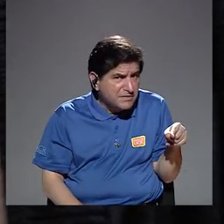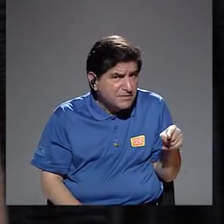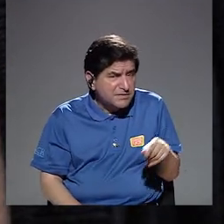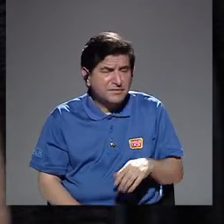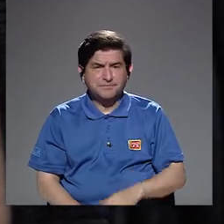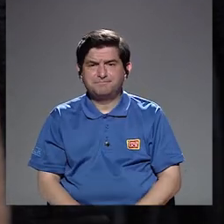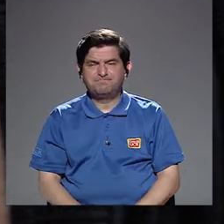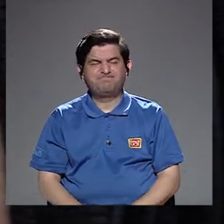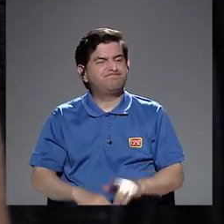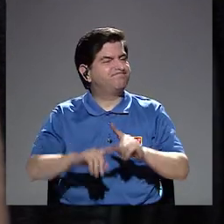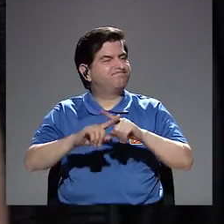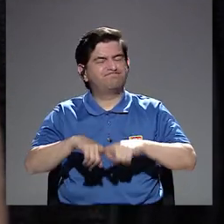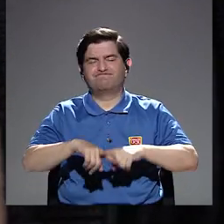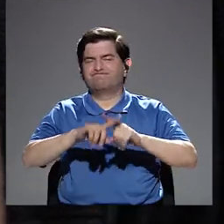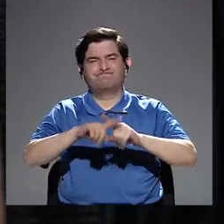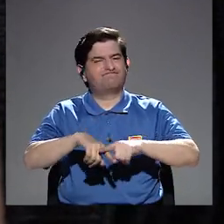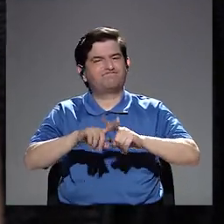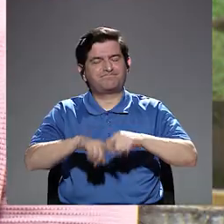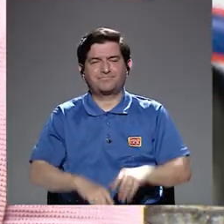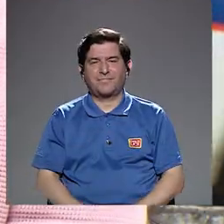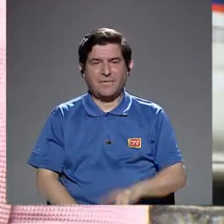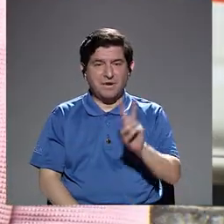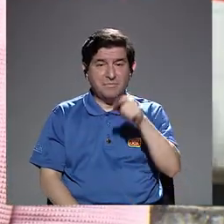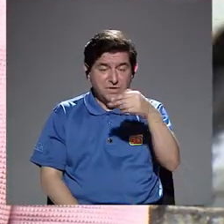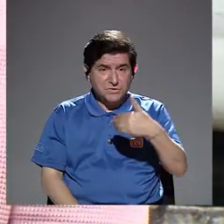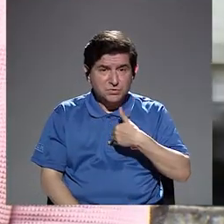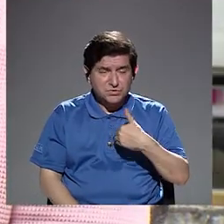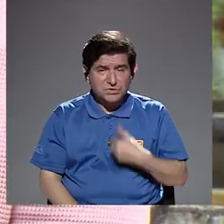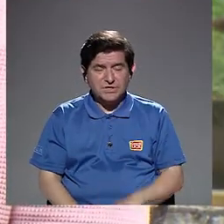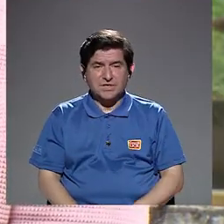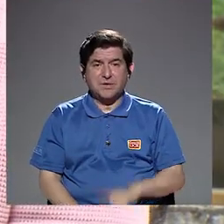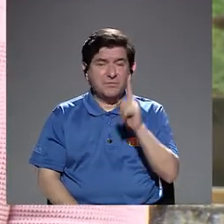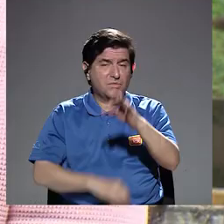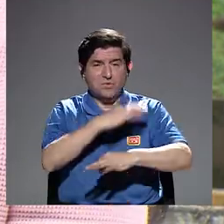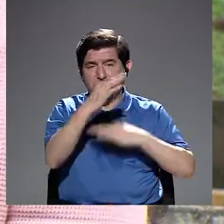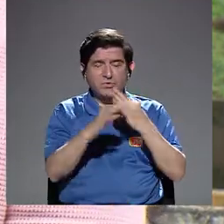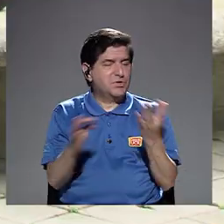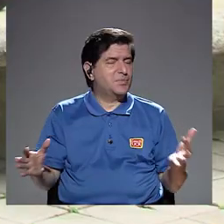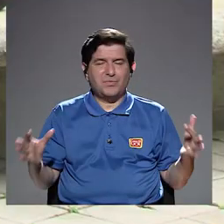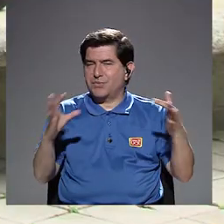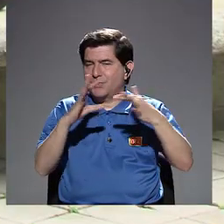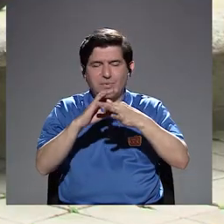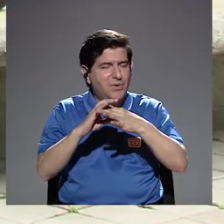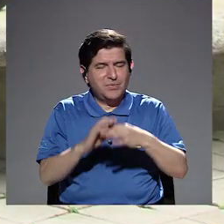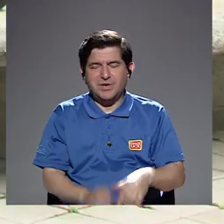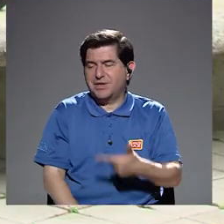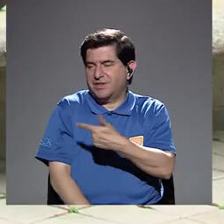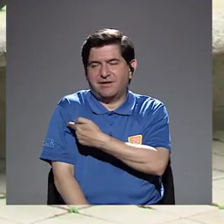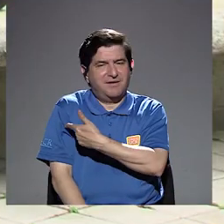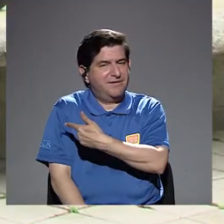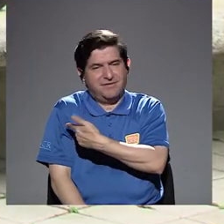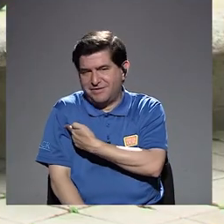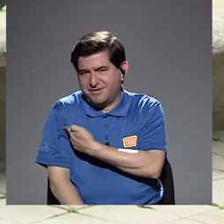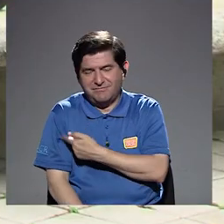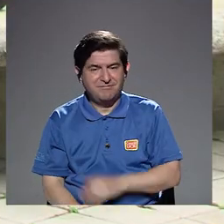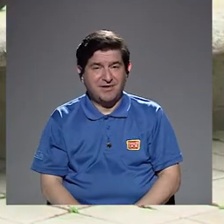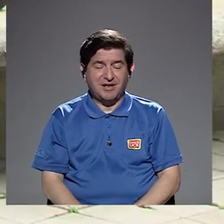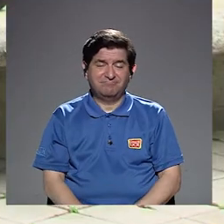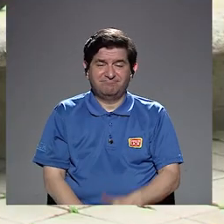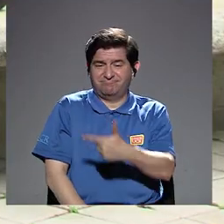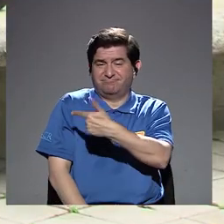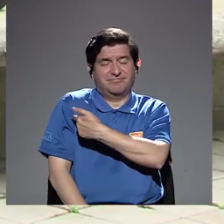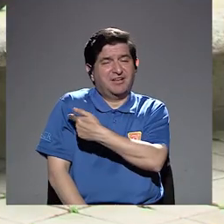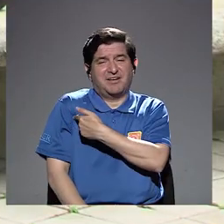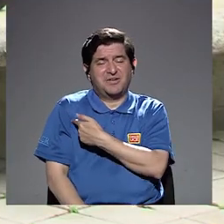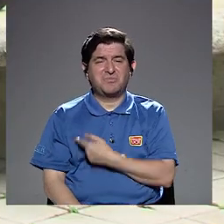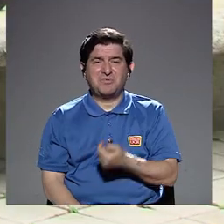Realmente depende, porque si el virus que vos tenés es un serotipo que no está asociado a los de la vacuna, pues entonces la vacuna